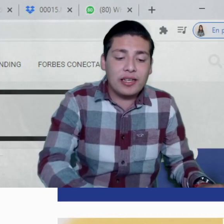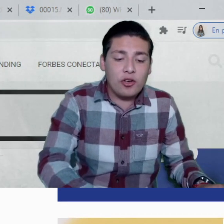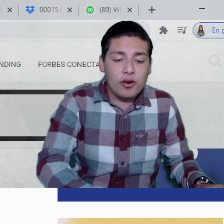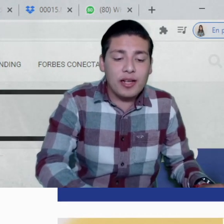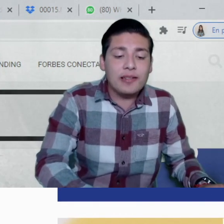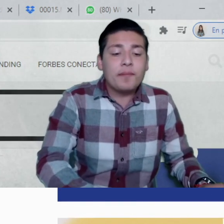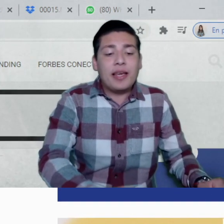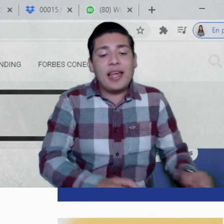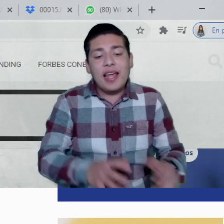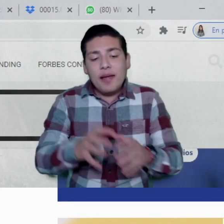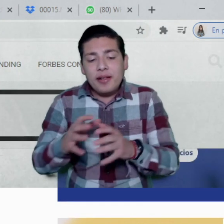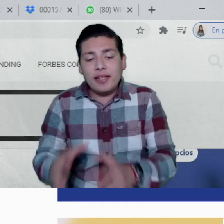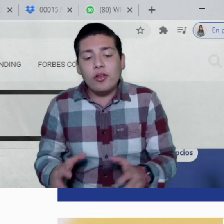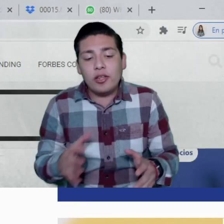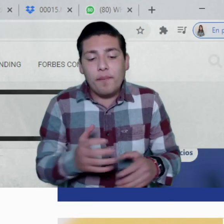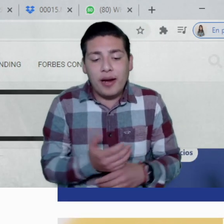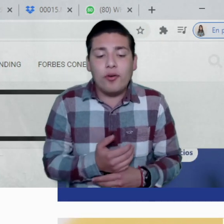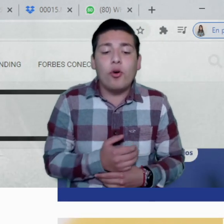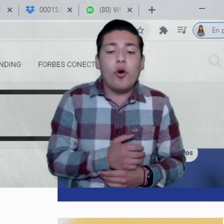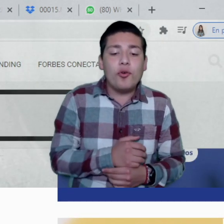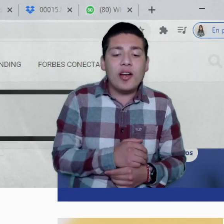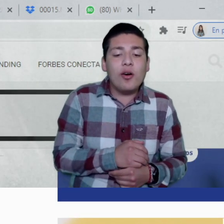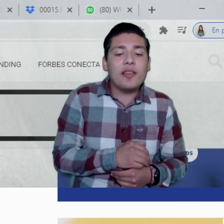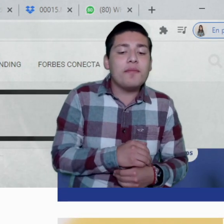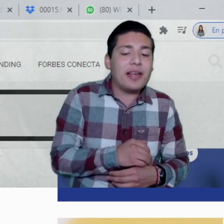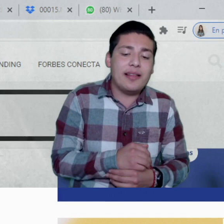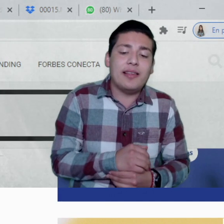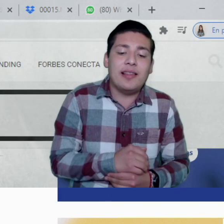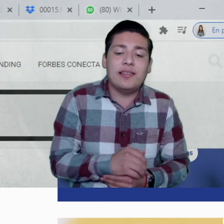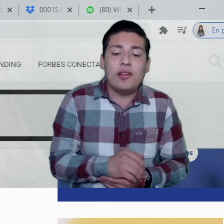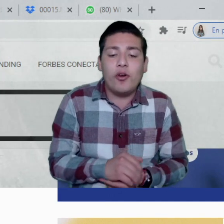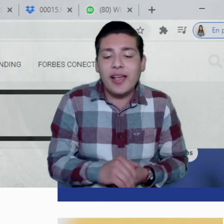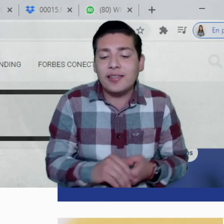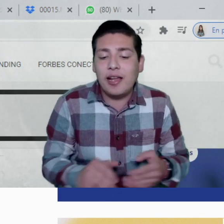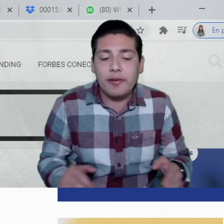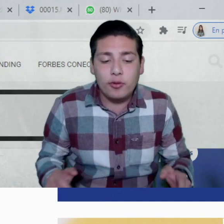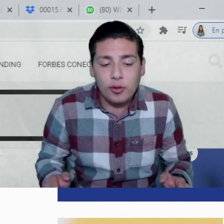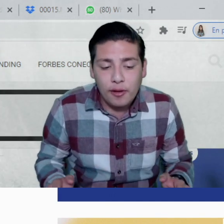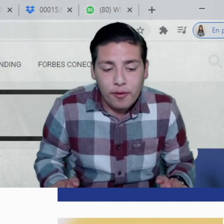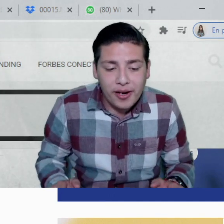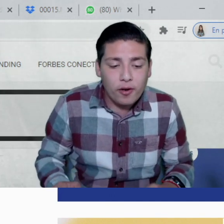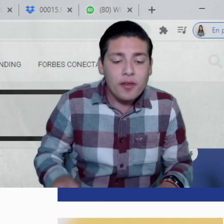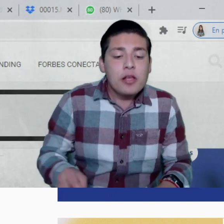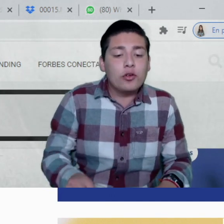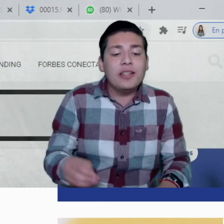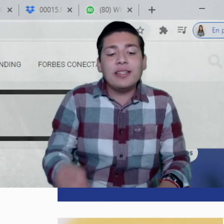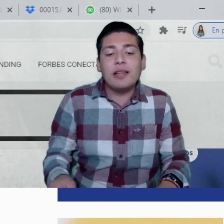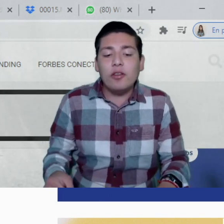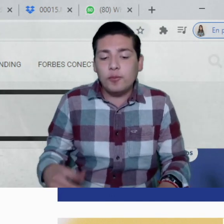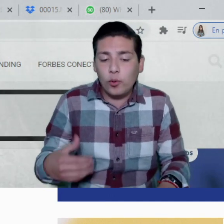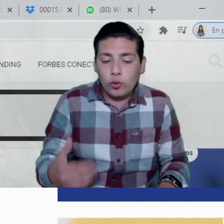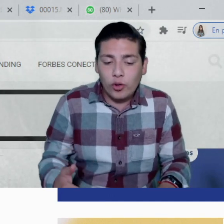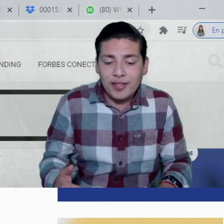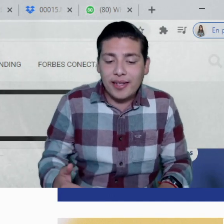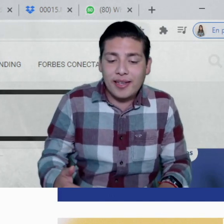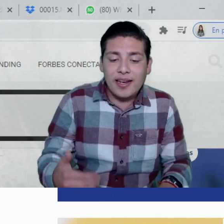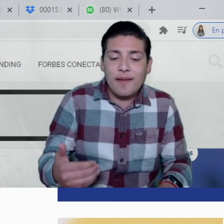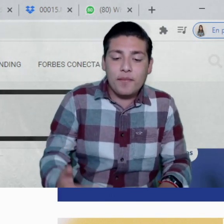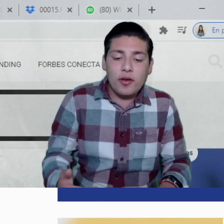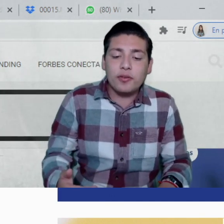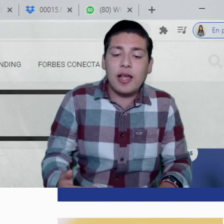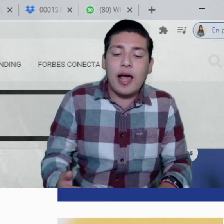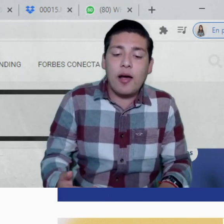otras regiones. He emitido temprano hoy una orden vigente desde hoy hasta el 21 de febrero solicitando a los productores que